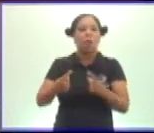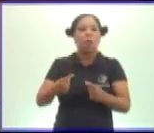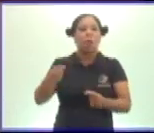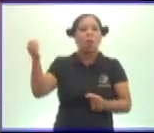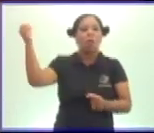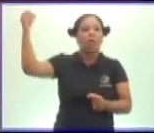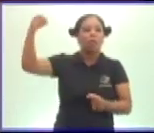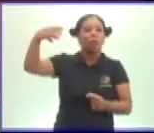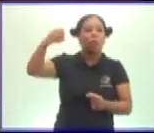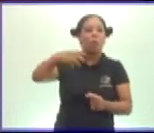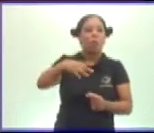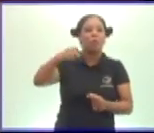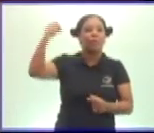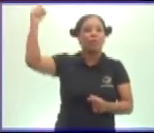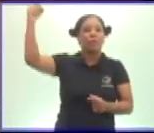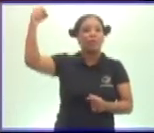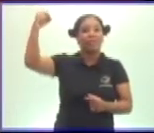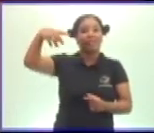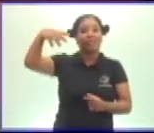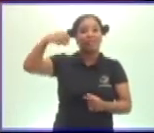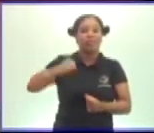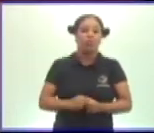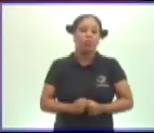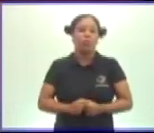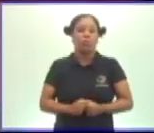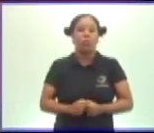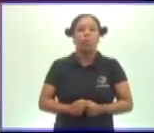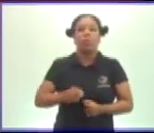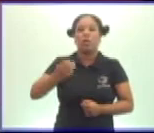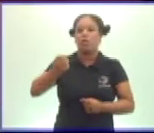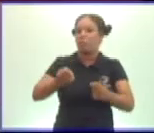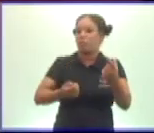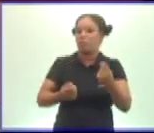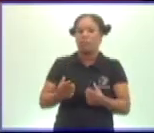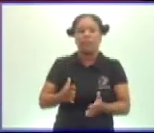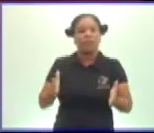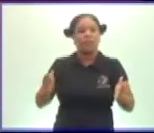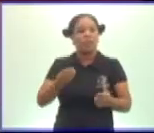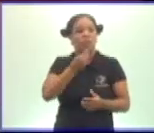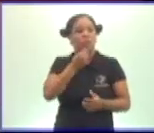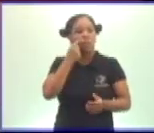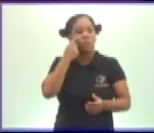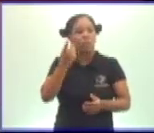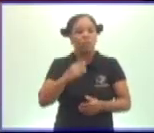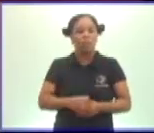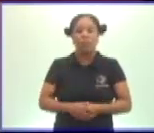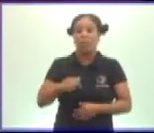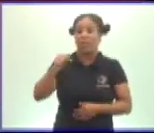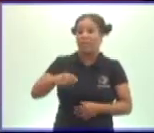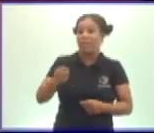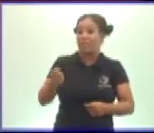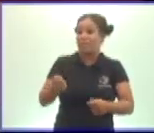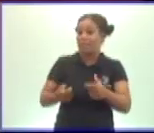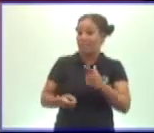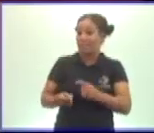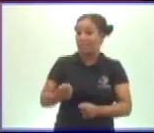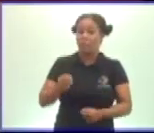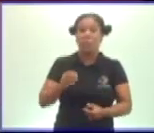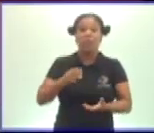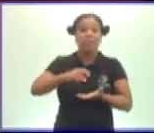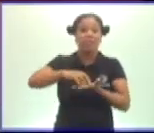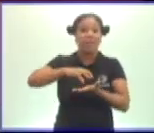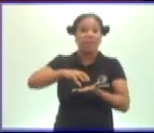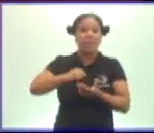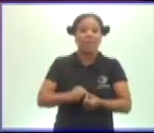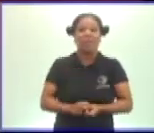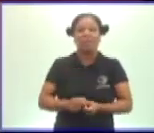incluso aunque las partículas no sean lo suficientemente grandes para que las podamos ver. Esas partículas de gelatina son la causa del efecto